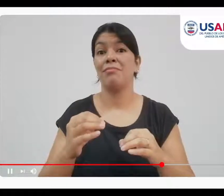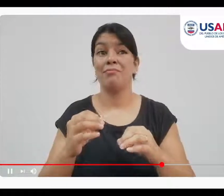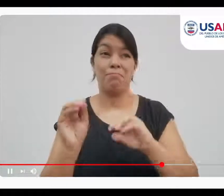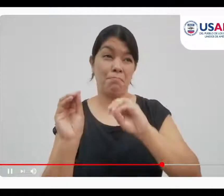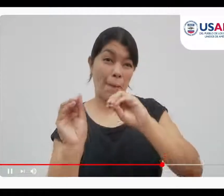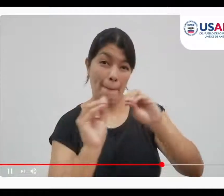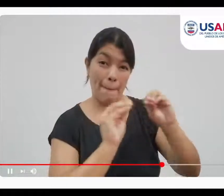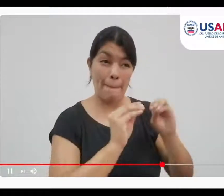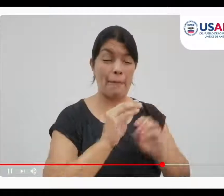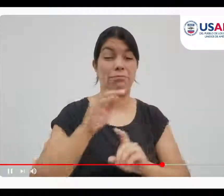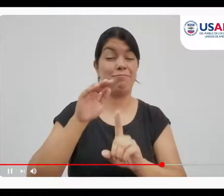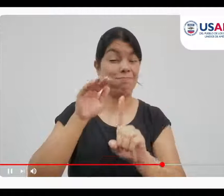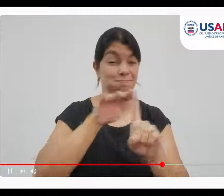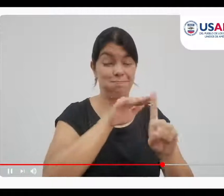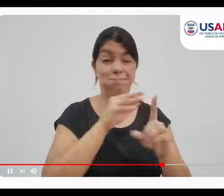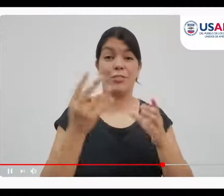una educación más inclusiva.